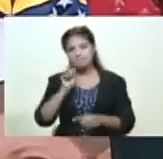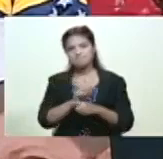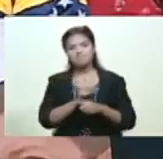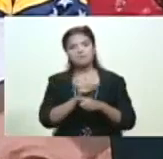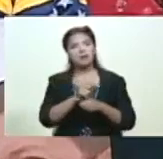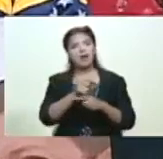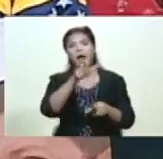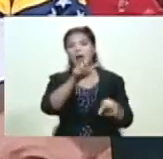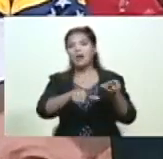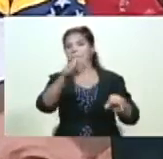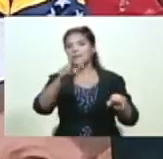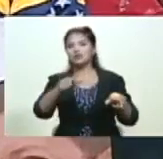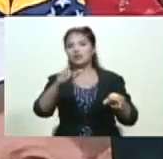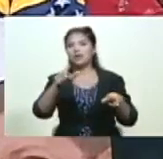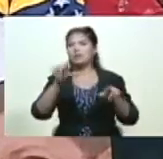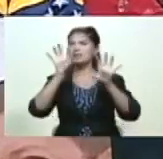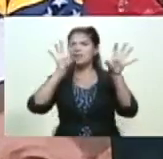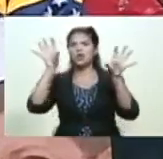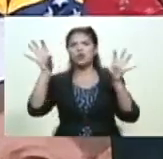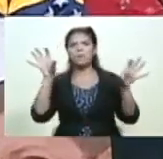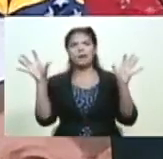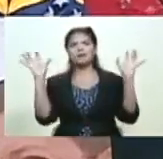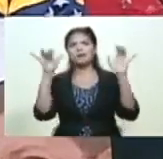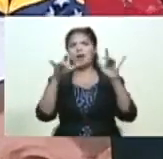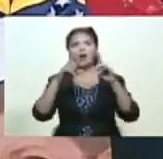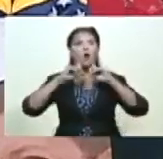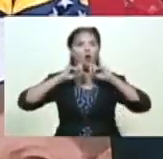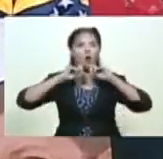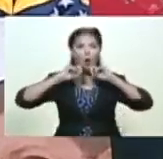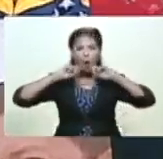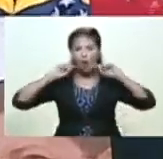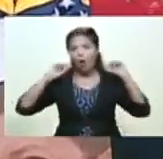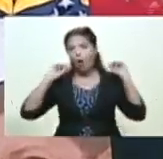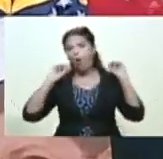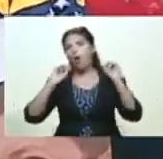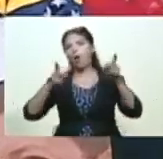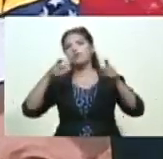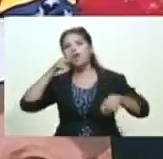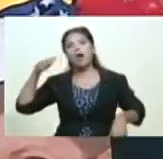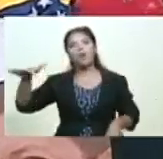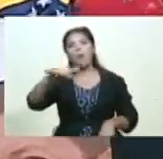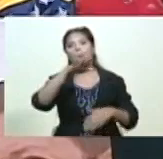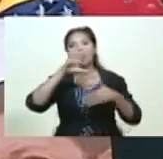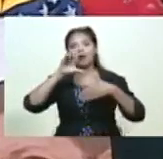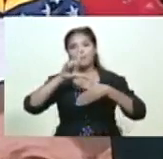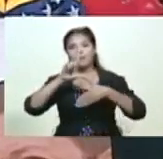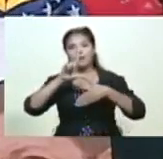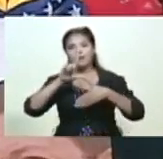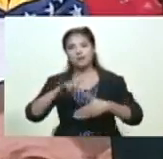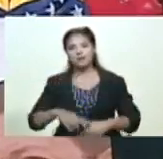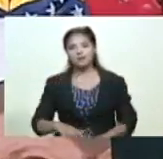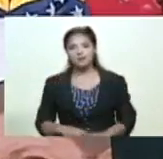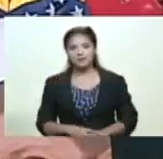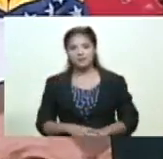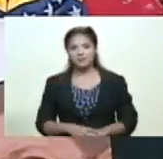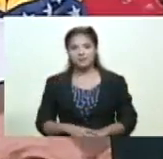los migrantes del mundo y que odian y desprecian a los pueblos de América Latina y el Caribe.